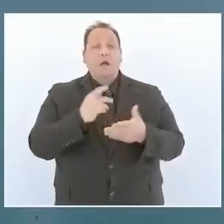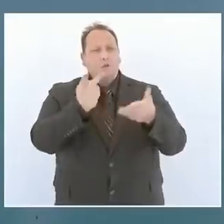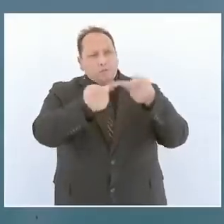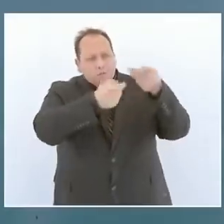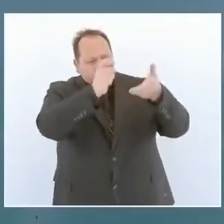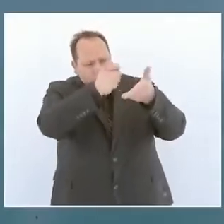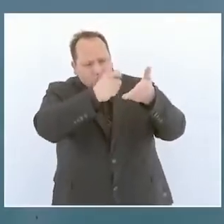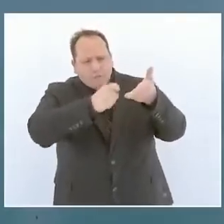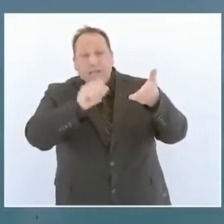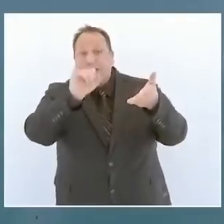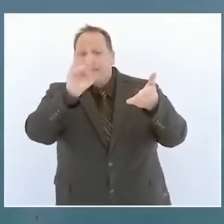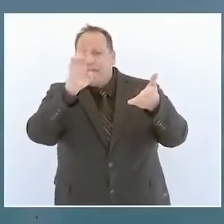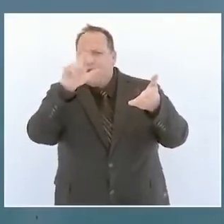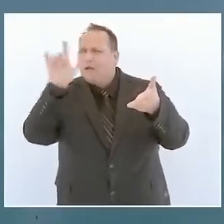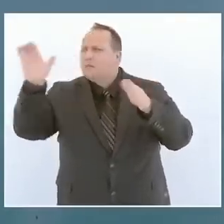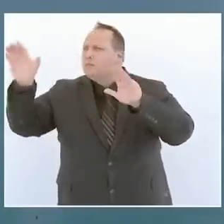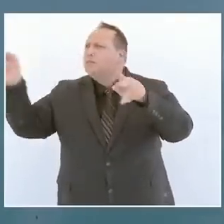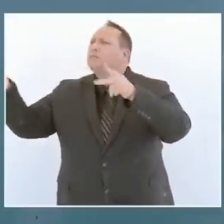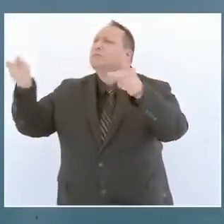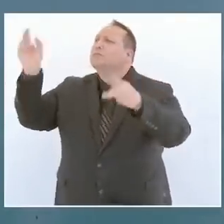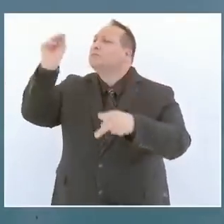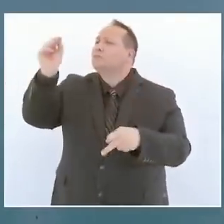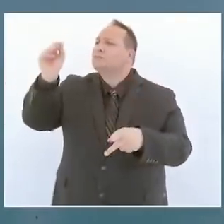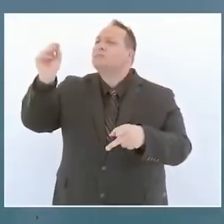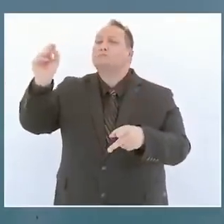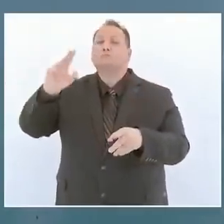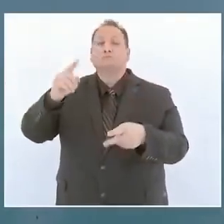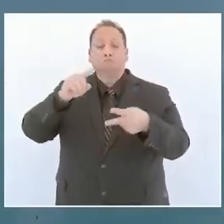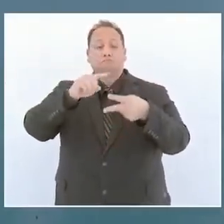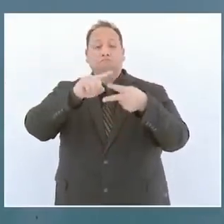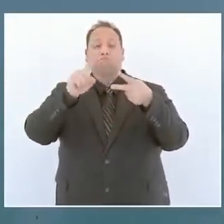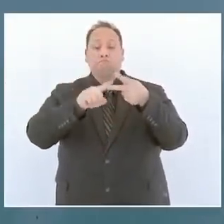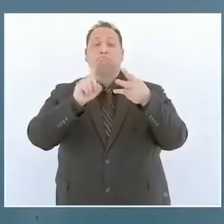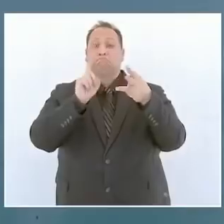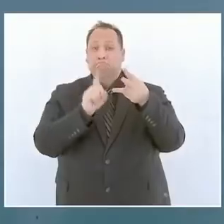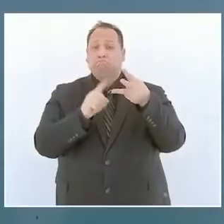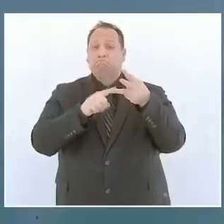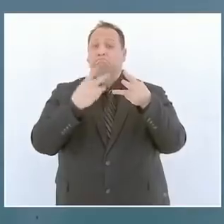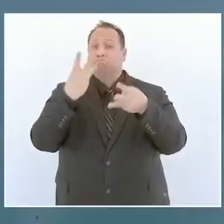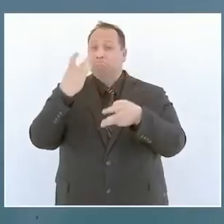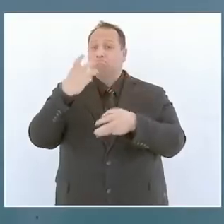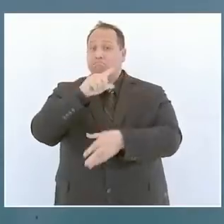encuestas que hace el INEGI ya está en tercer lugar